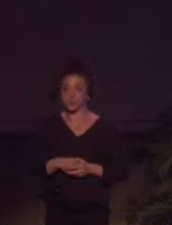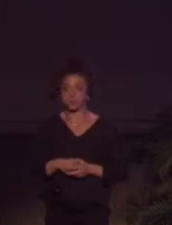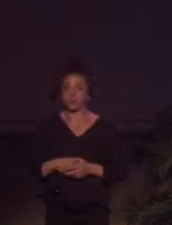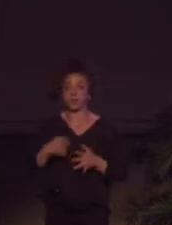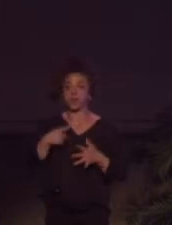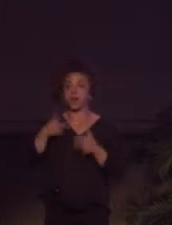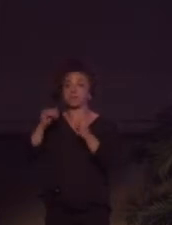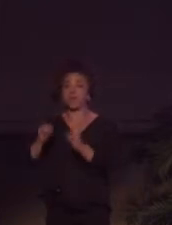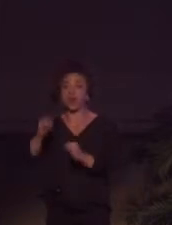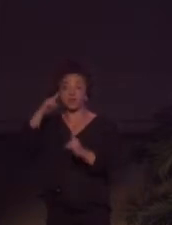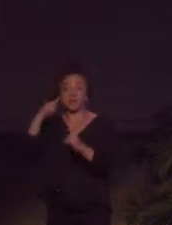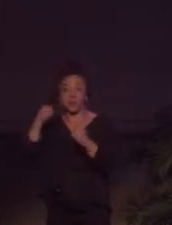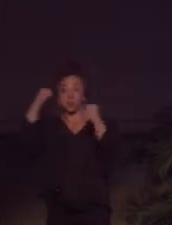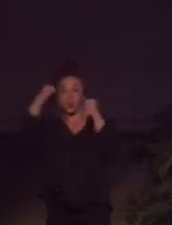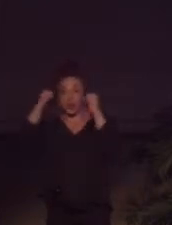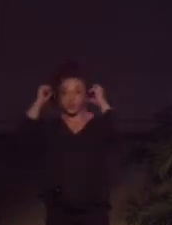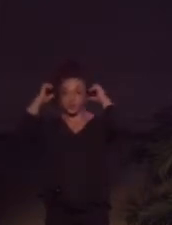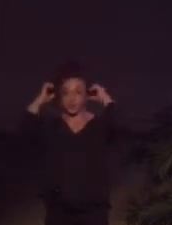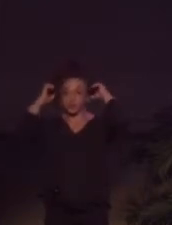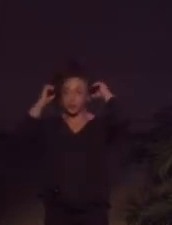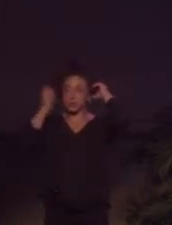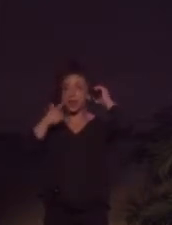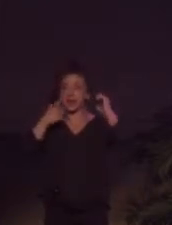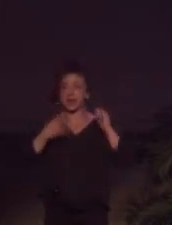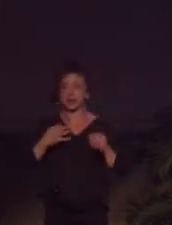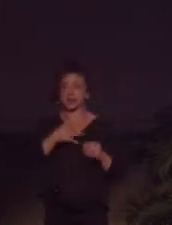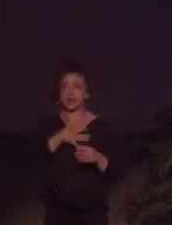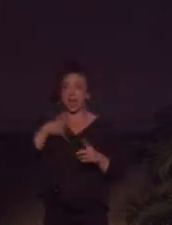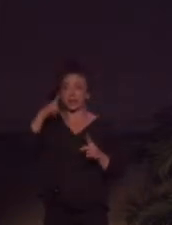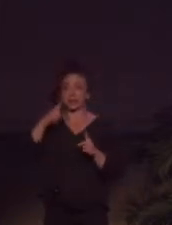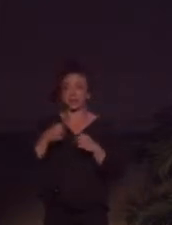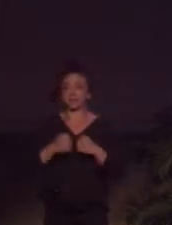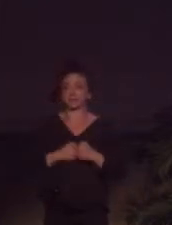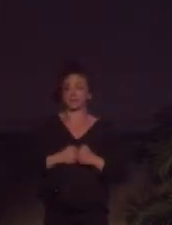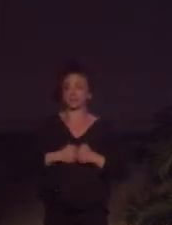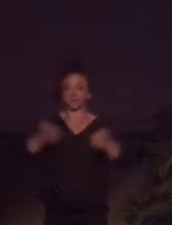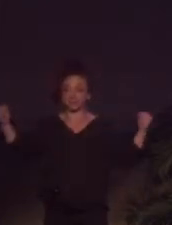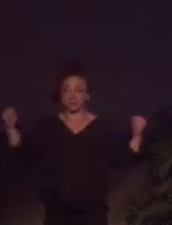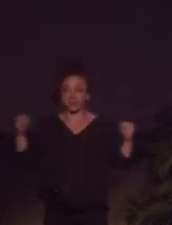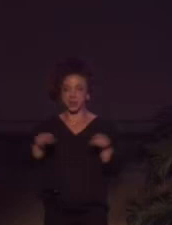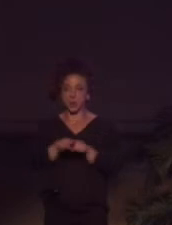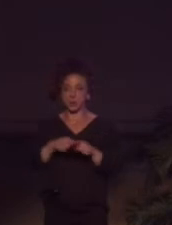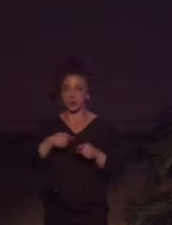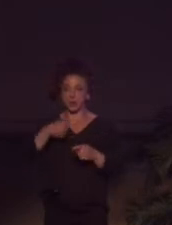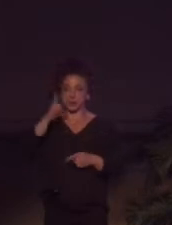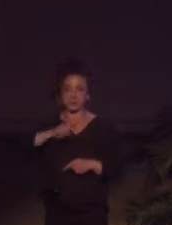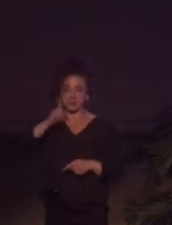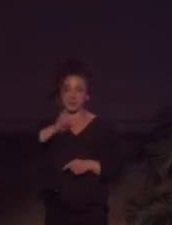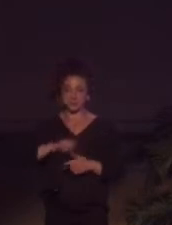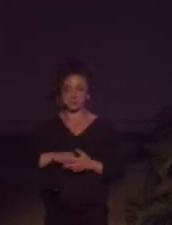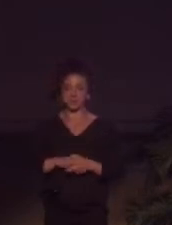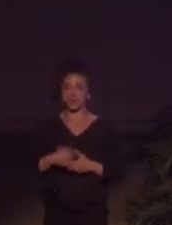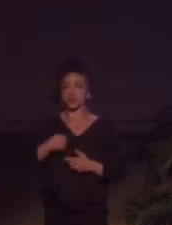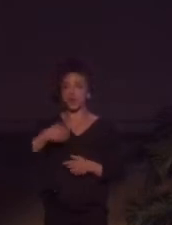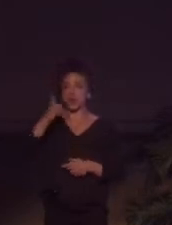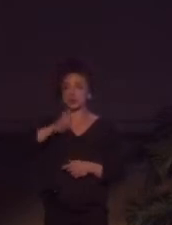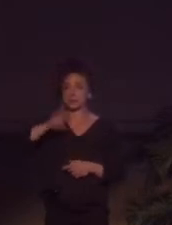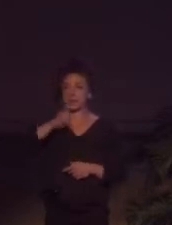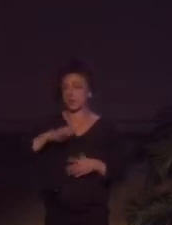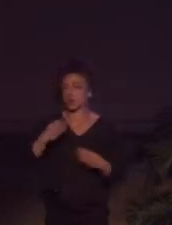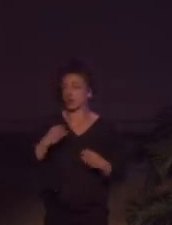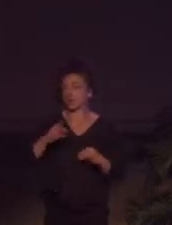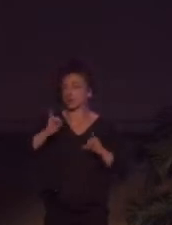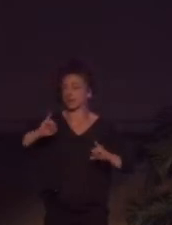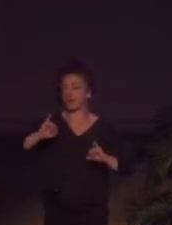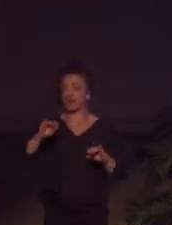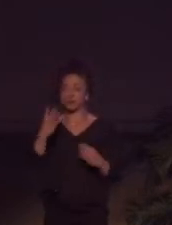estudiar aparentemente, pero realmente llegué a liberarme. Es decir, hacerme bollera, eso está claro. Evidentemente me hice bollera, me lo pasé muy bien, como podréis